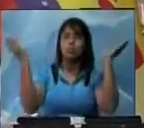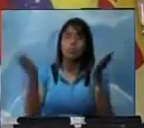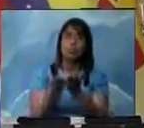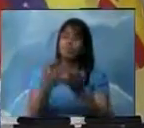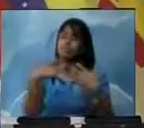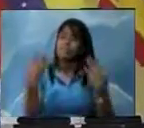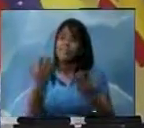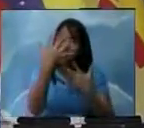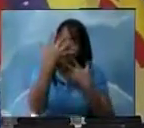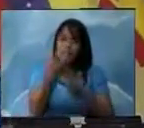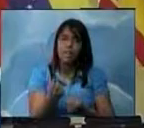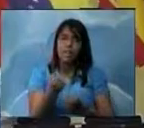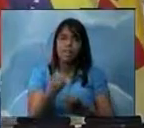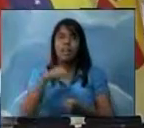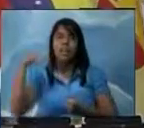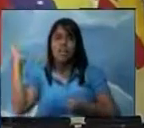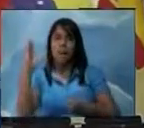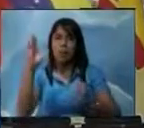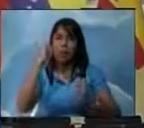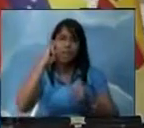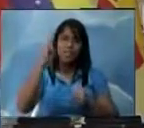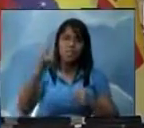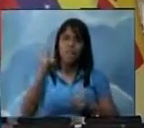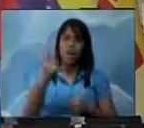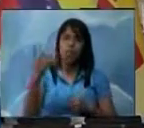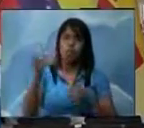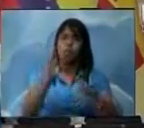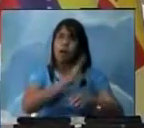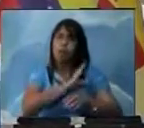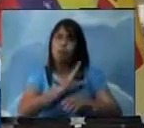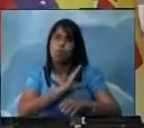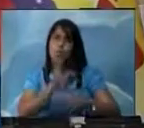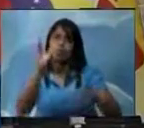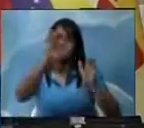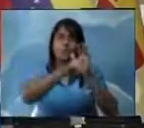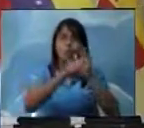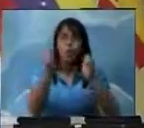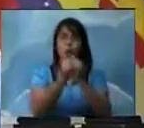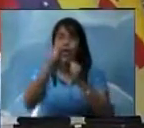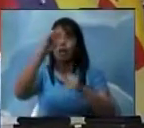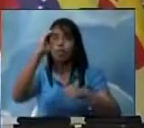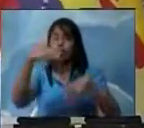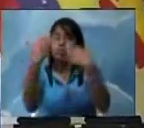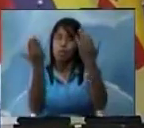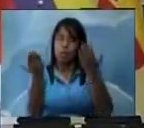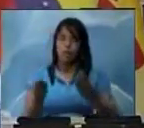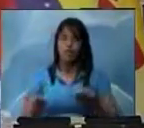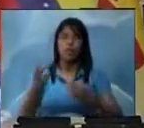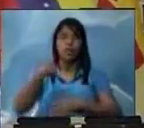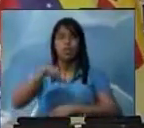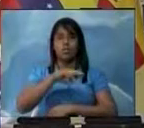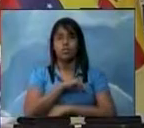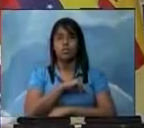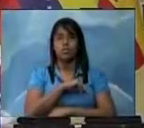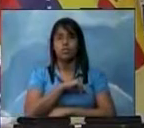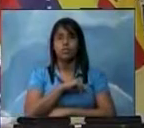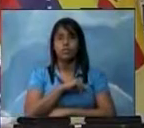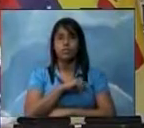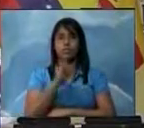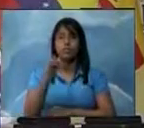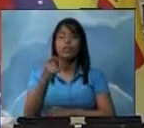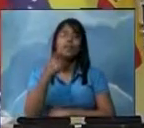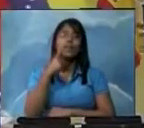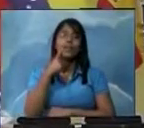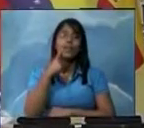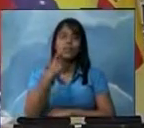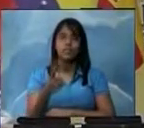¡Qué triste que venga el diablo a caletear con lo que Dios nos ha entregado! Y